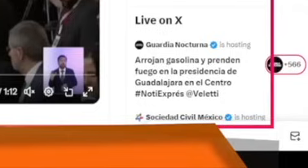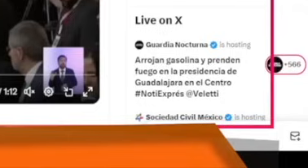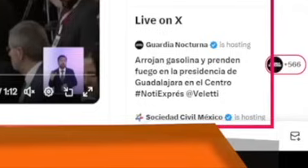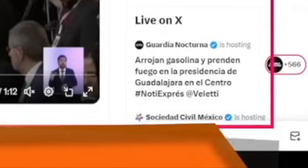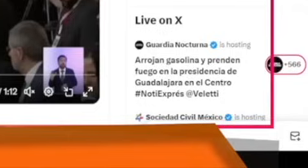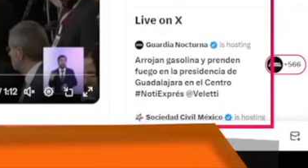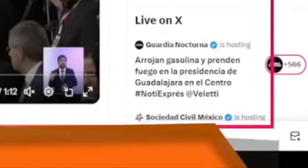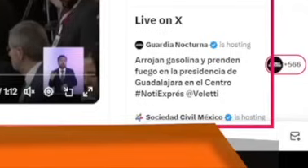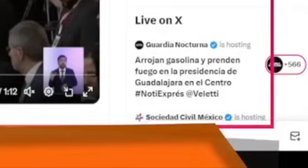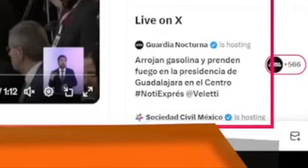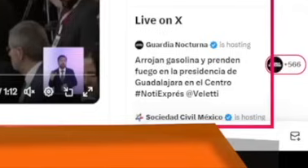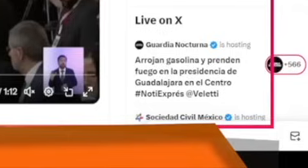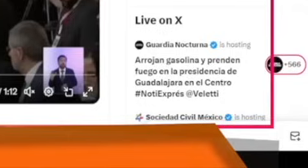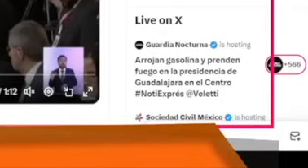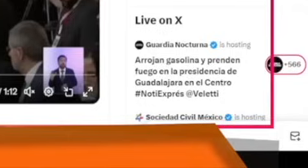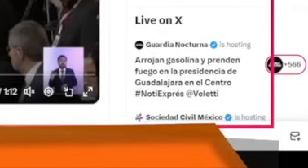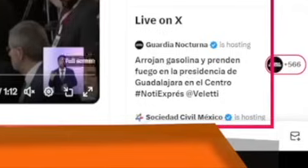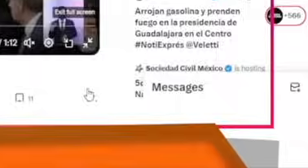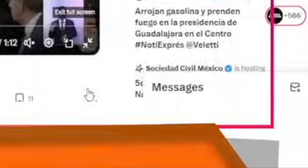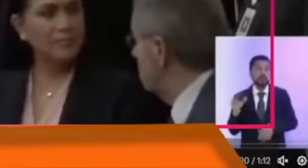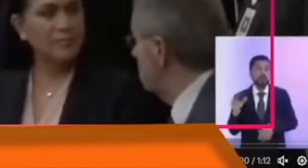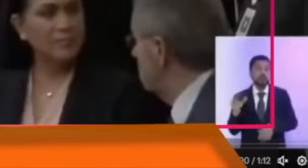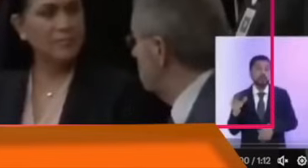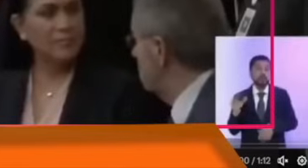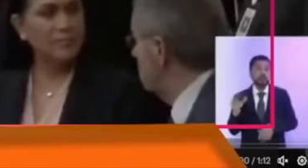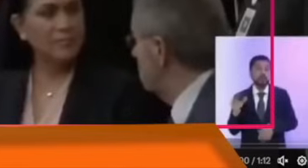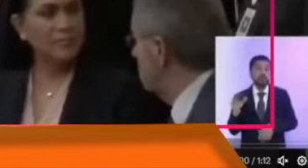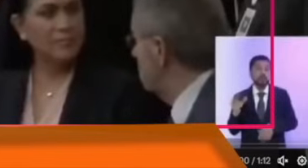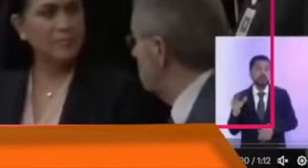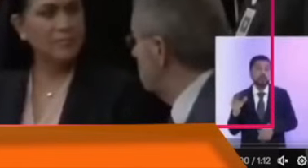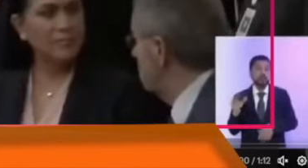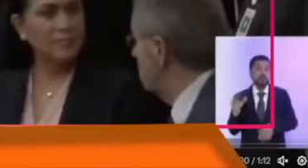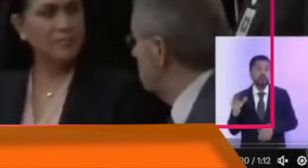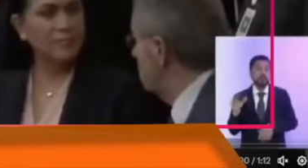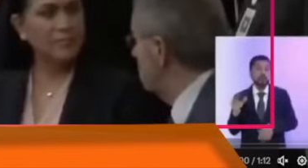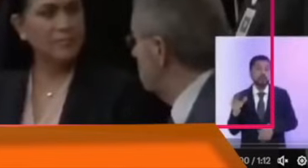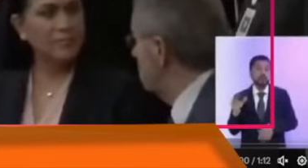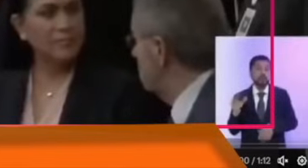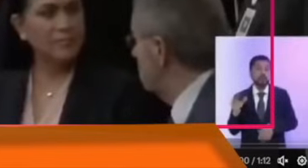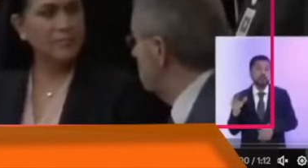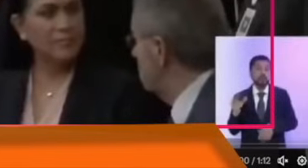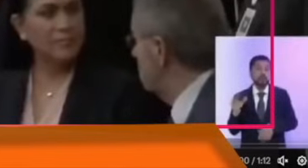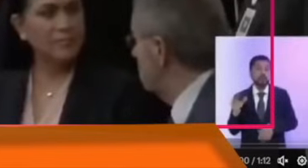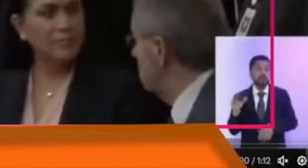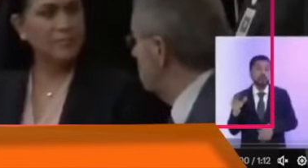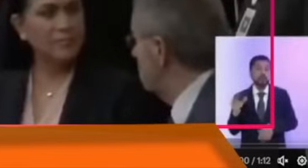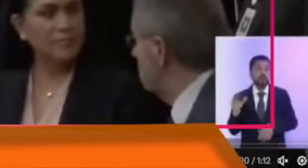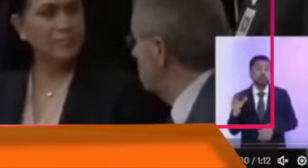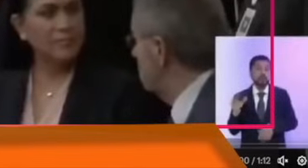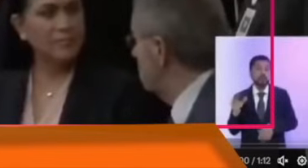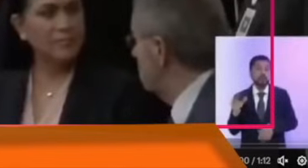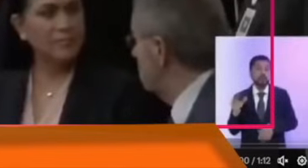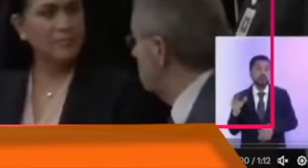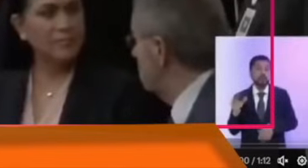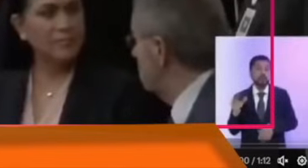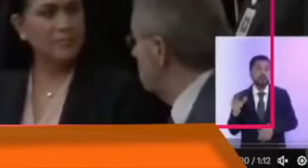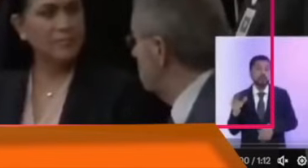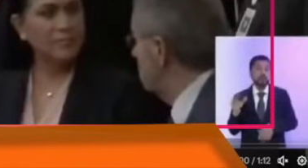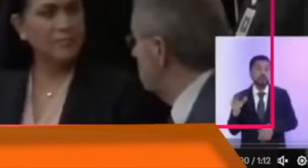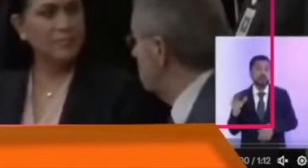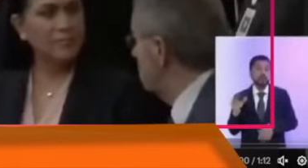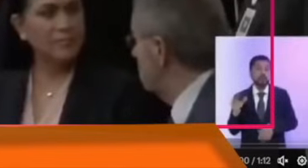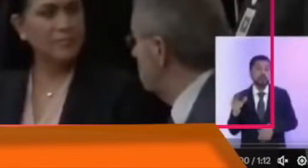llega a su evento donde claramente estuvieron presentes los ministros y aquí se ve el momento exacto donde pues ni modo la señora se ve